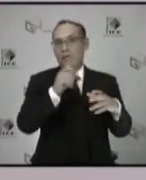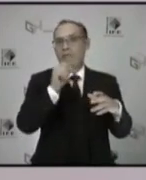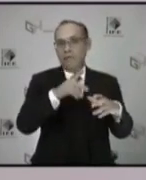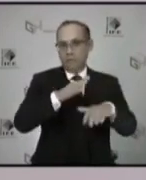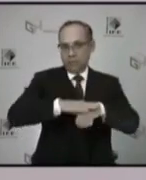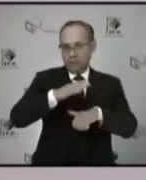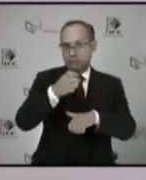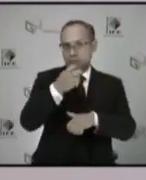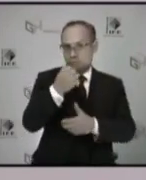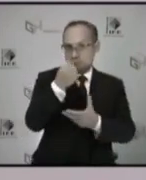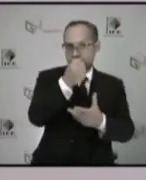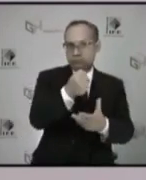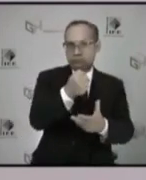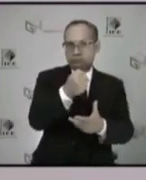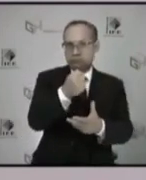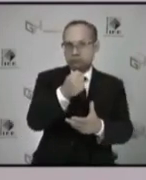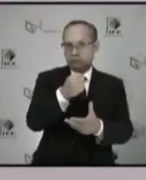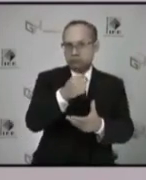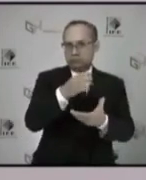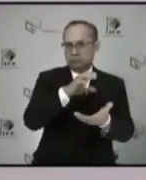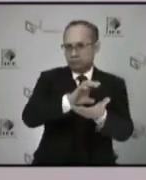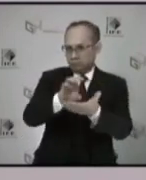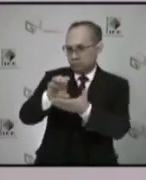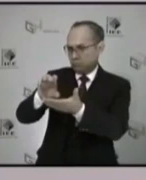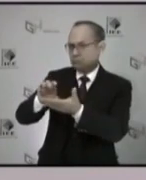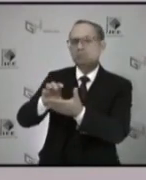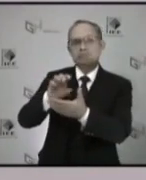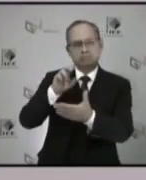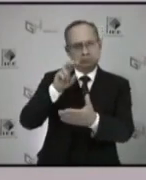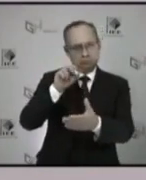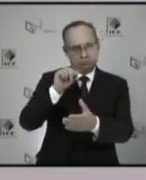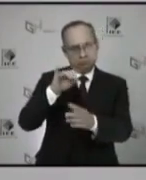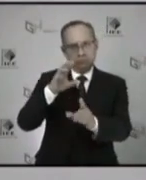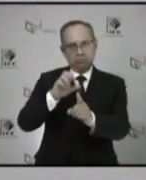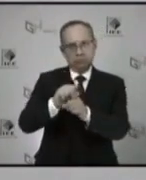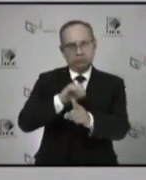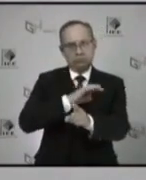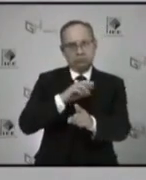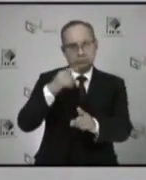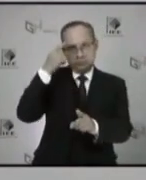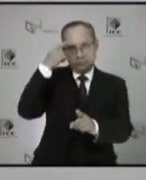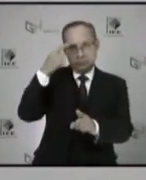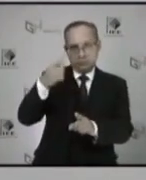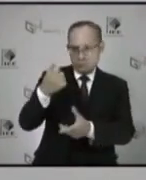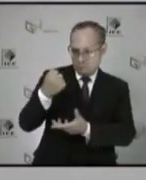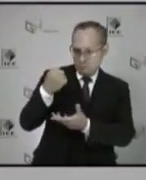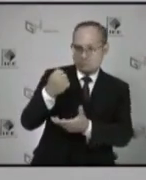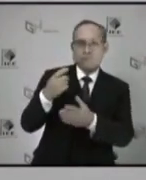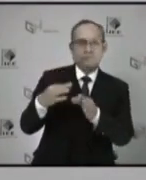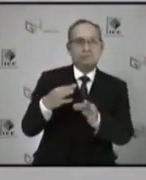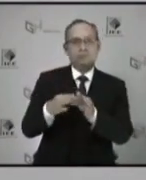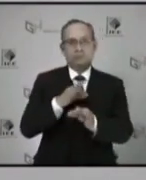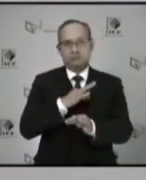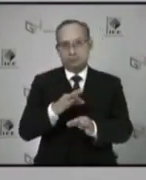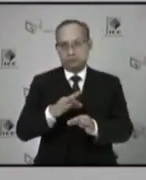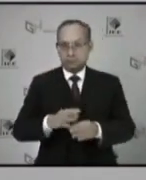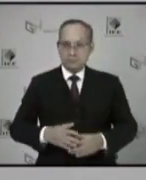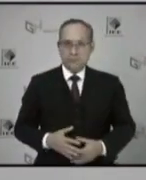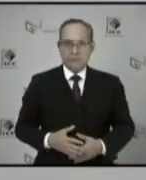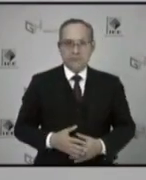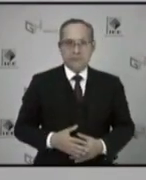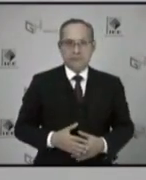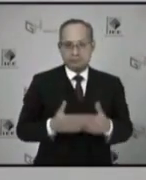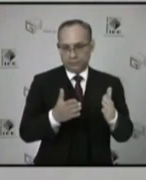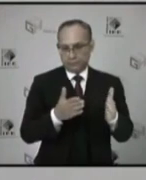alcanza si usamos los recursos adecuadamente. Muchas gracias. Gracias, candidato. Vamos ahora al espacio de réplica. Les recuerdo que tienen